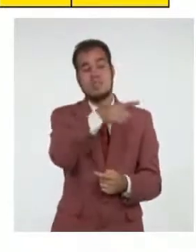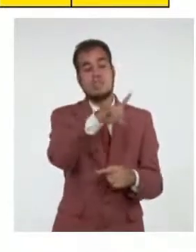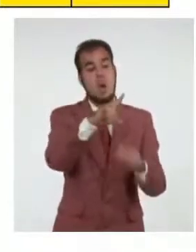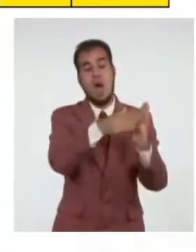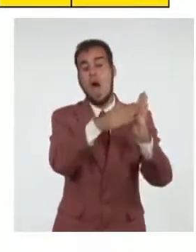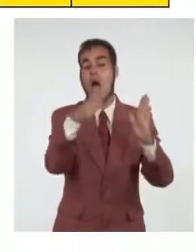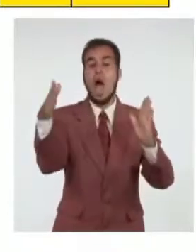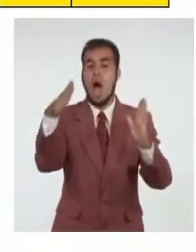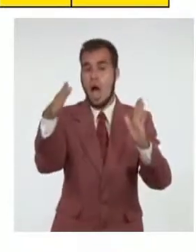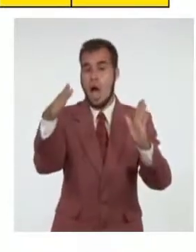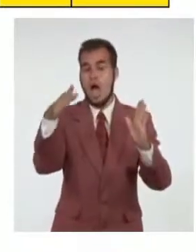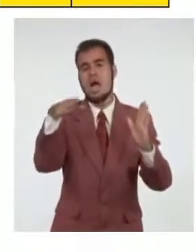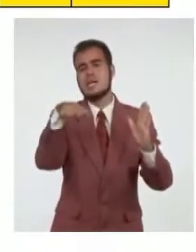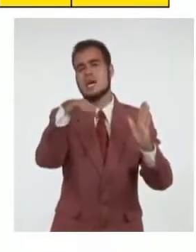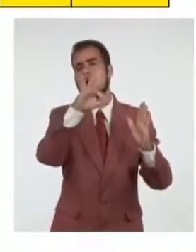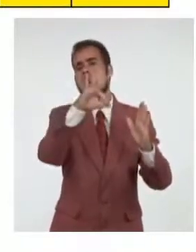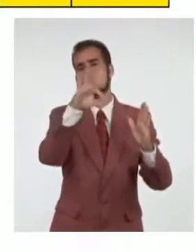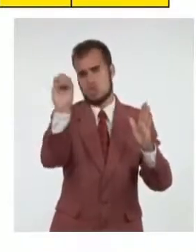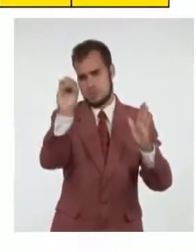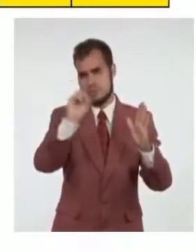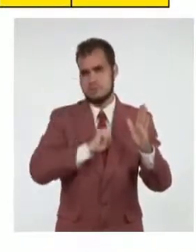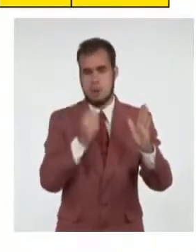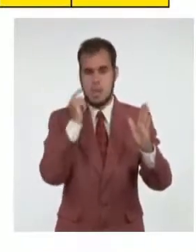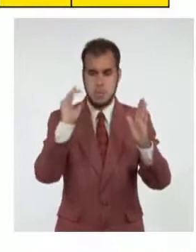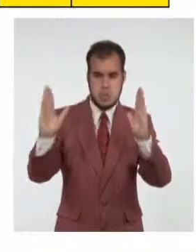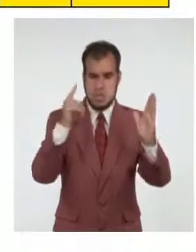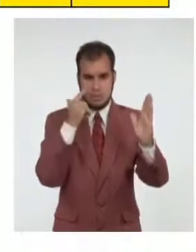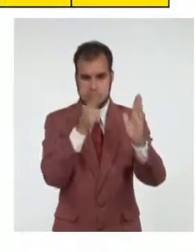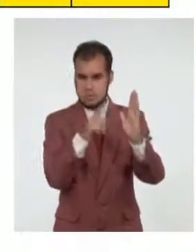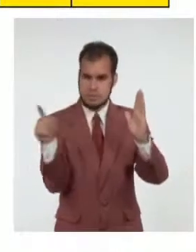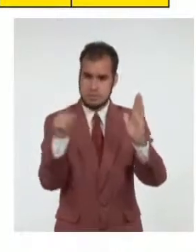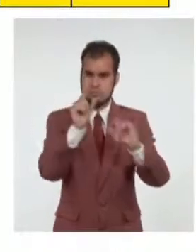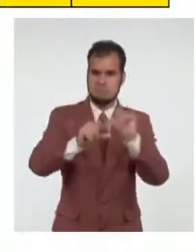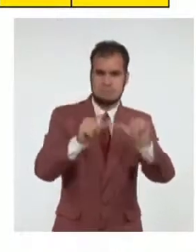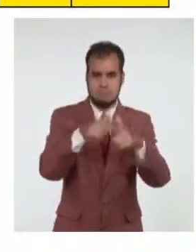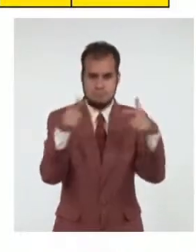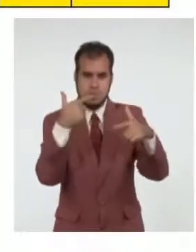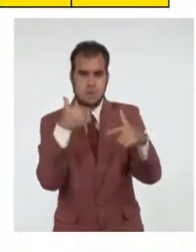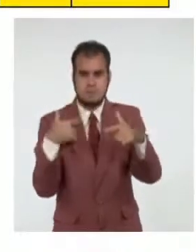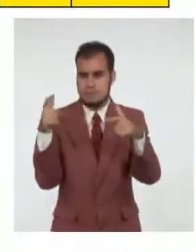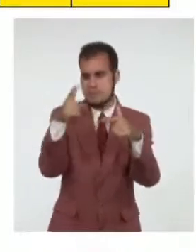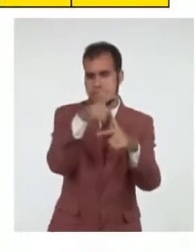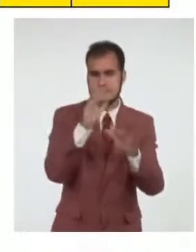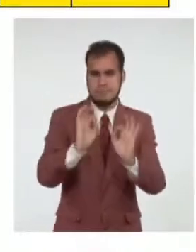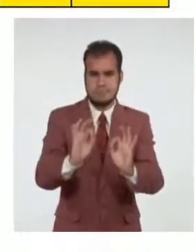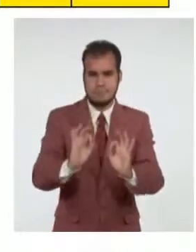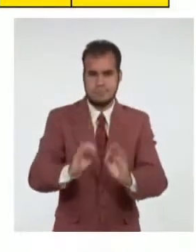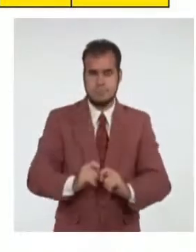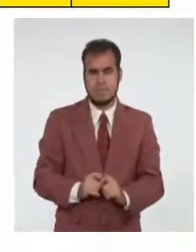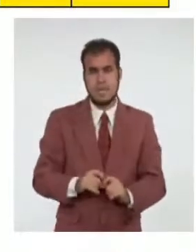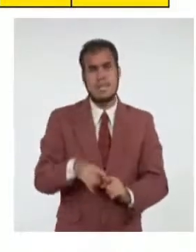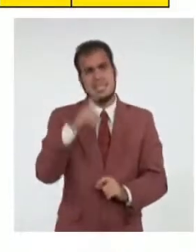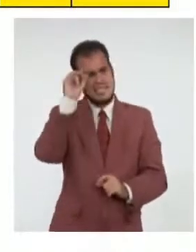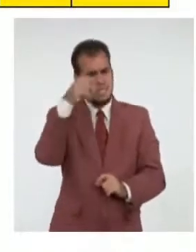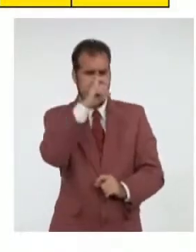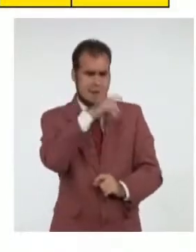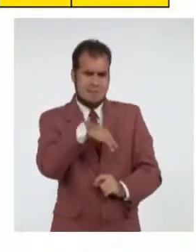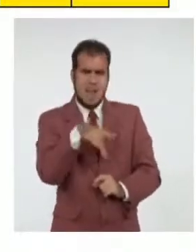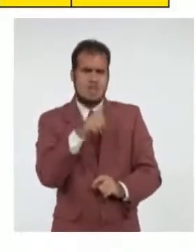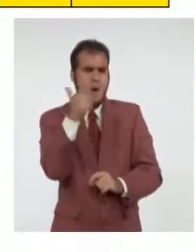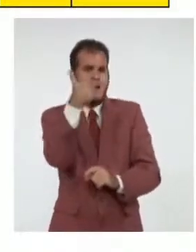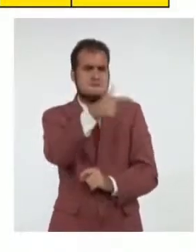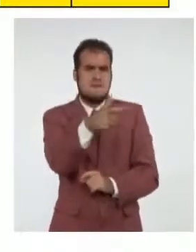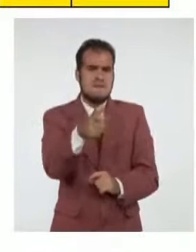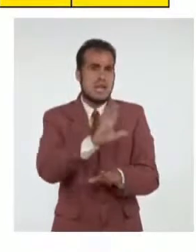ensayo. Nosotros pretendemos acelerar con el tema de la vacunación pediátrica, pero estamos todavía en el ensayo. Pero esta